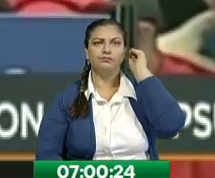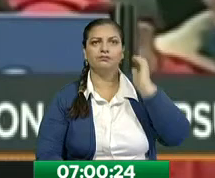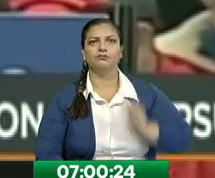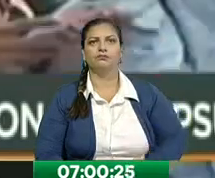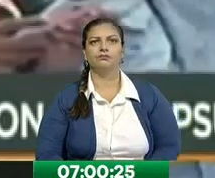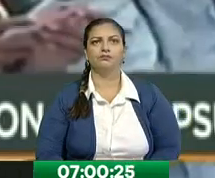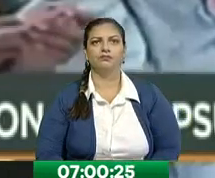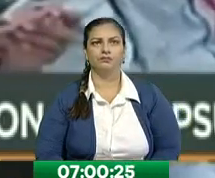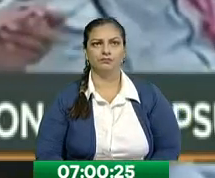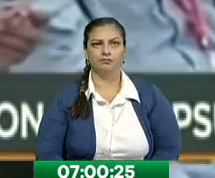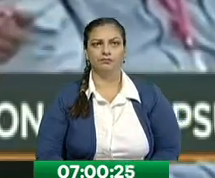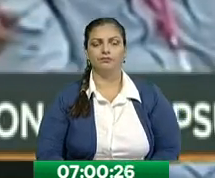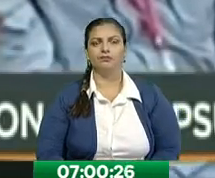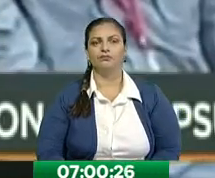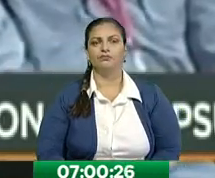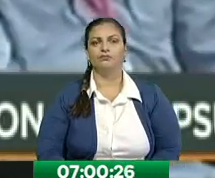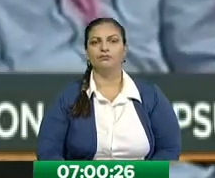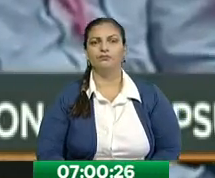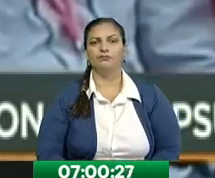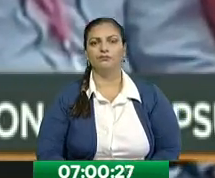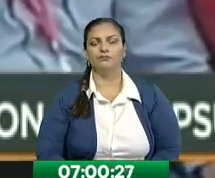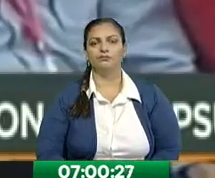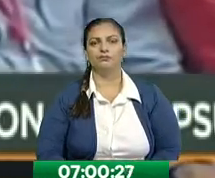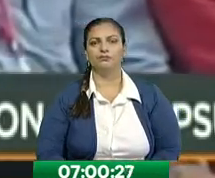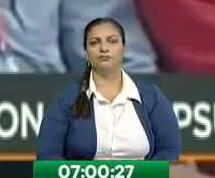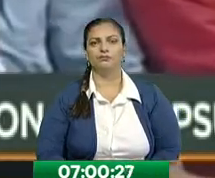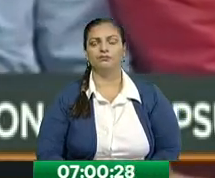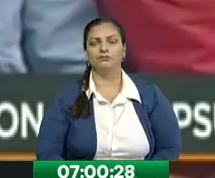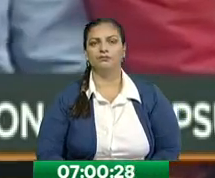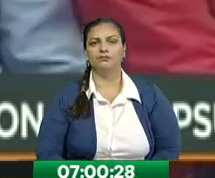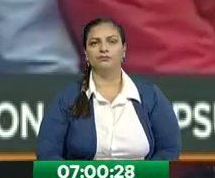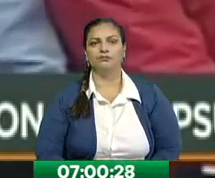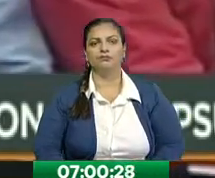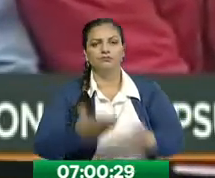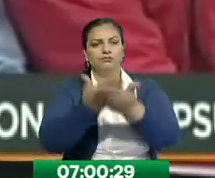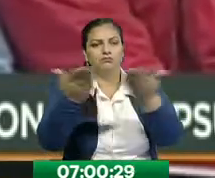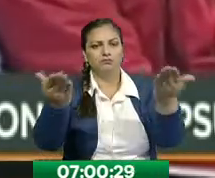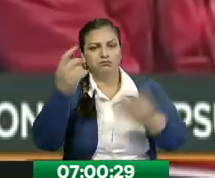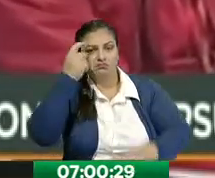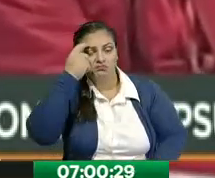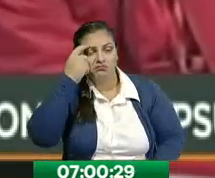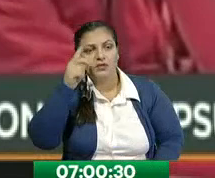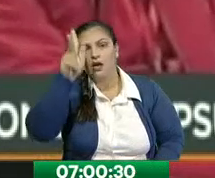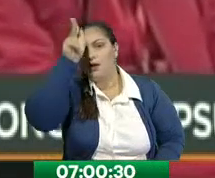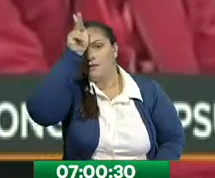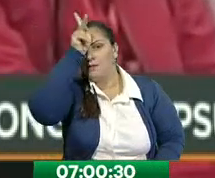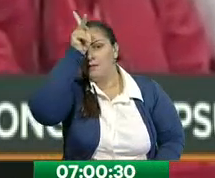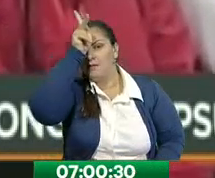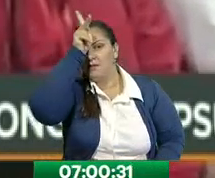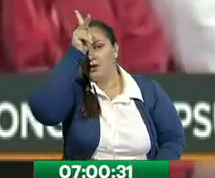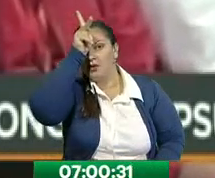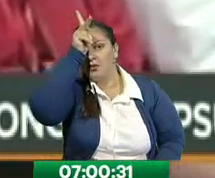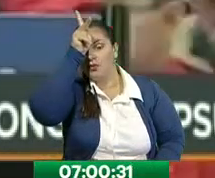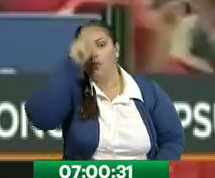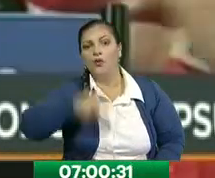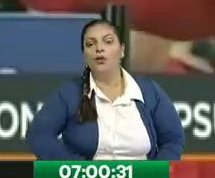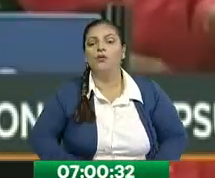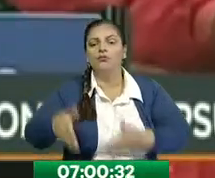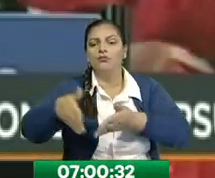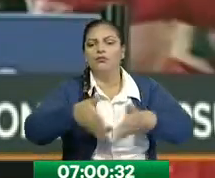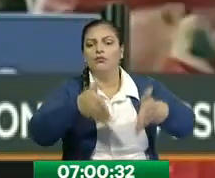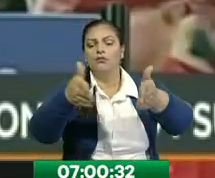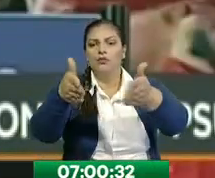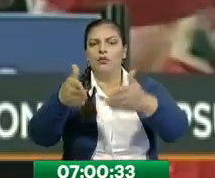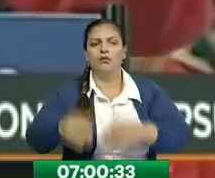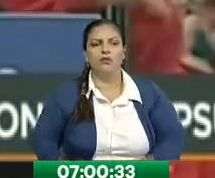la respuesta desde Ecuador. ¿No les parece sospechoso que hay fotos en Perú caminando por la orilla de la carretera? En